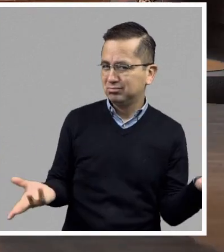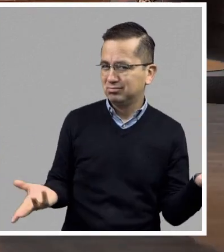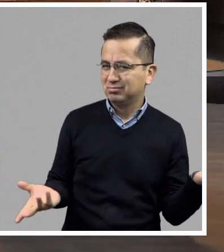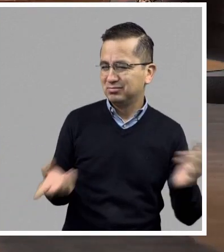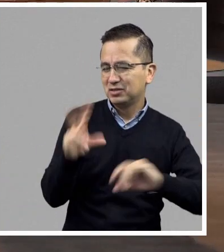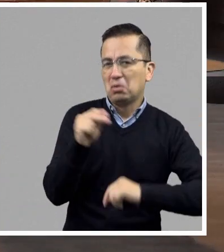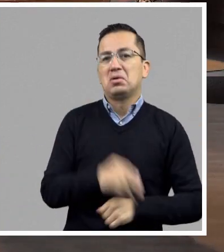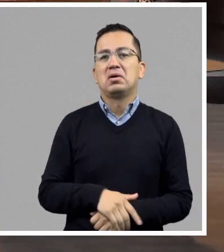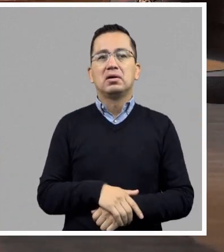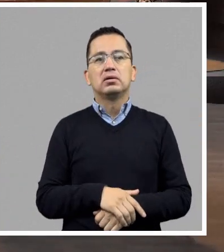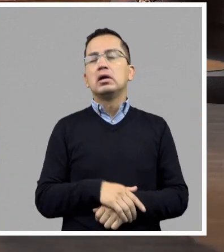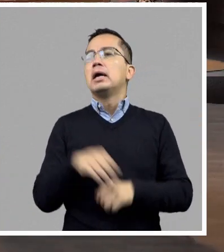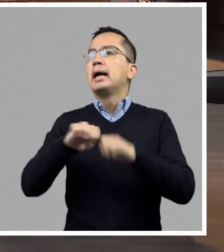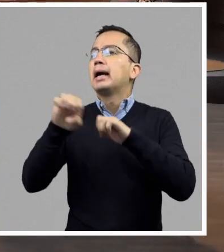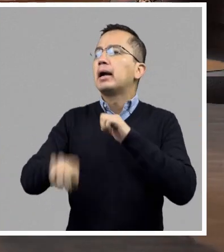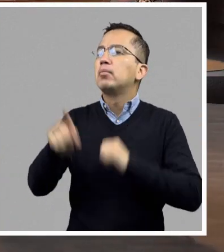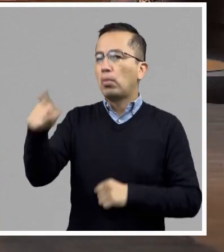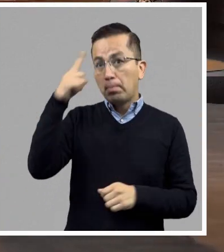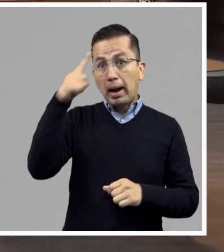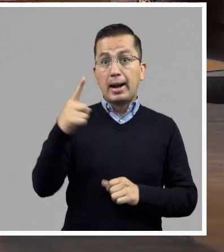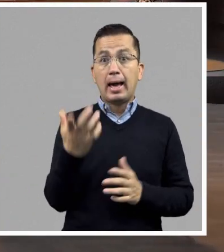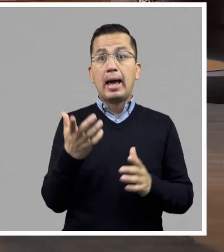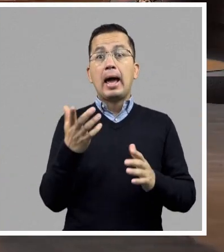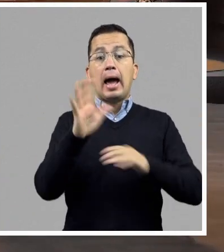ruta migratoria claro